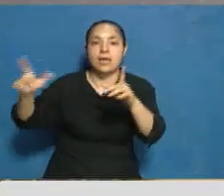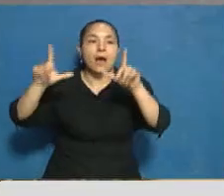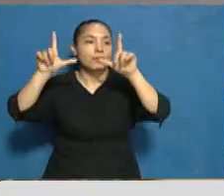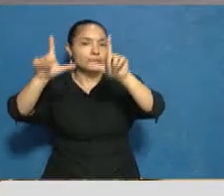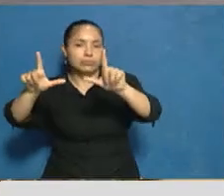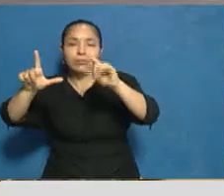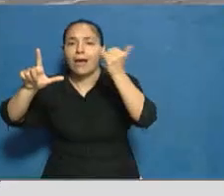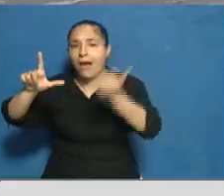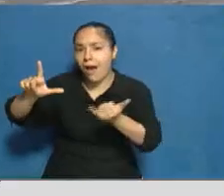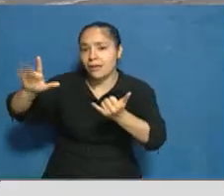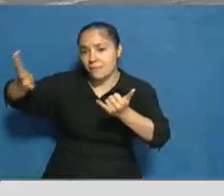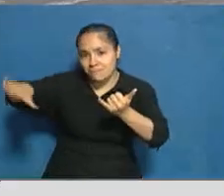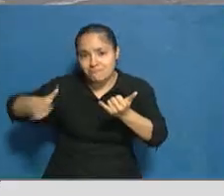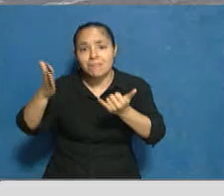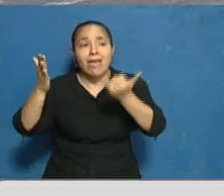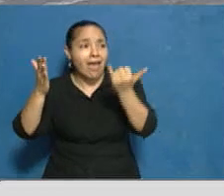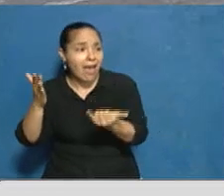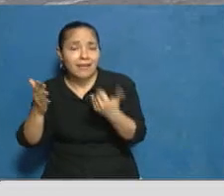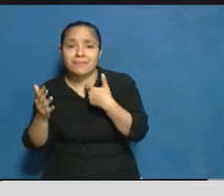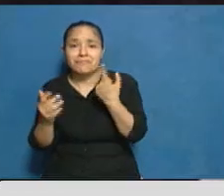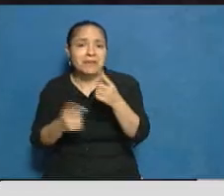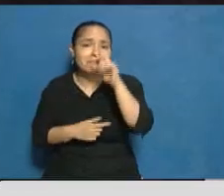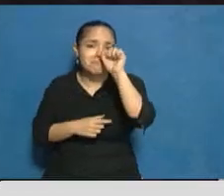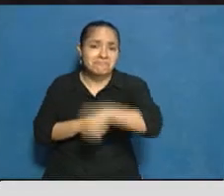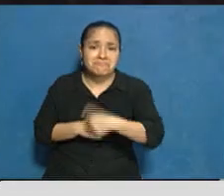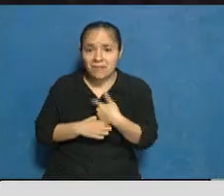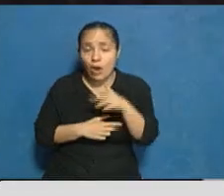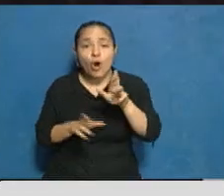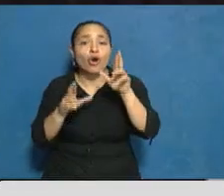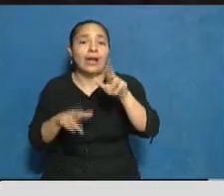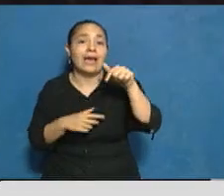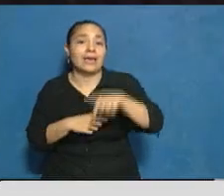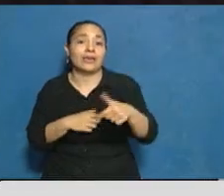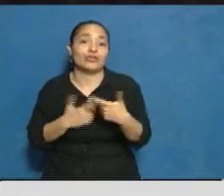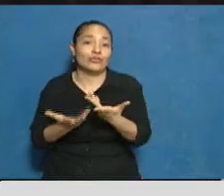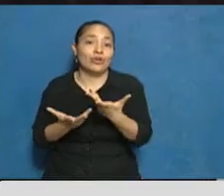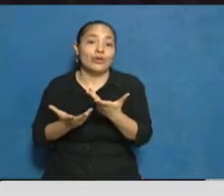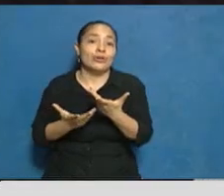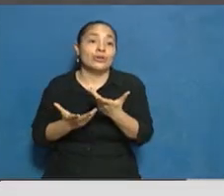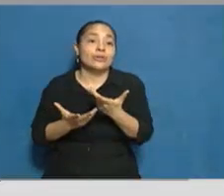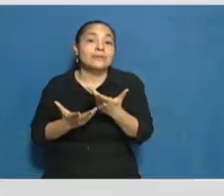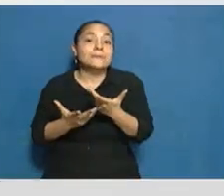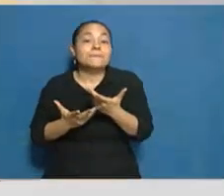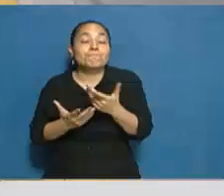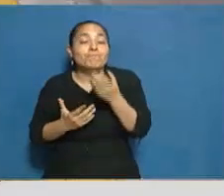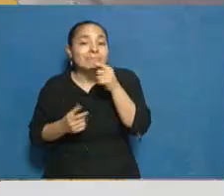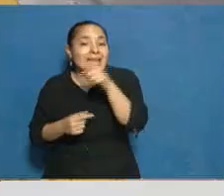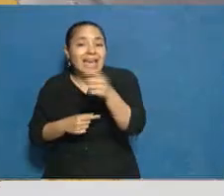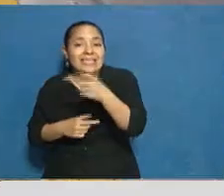burro, pero no siempre es efectivo. Esperamos que esto sirva y que ellas estén bien sobre todo.